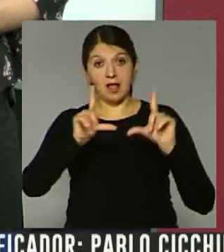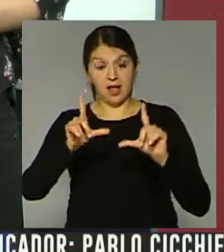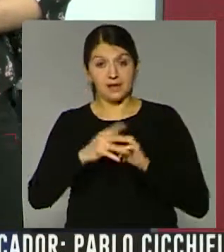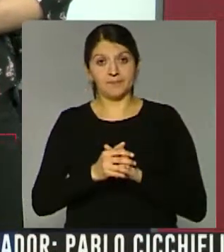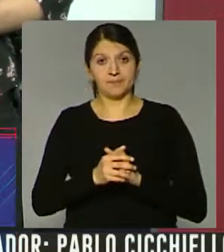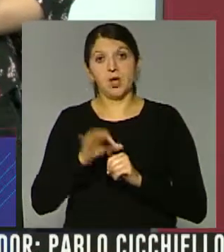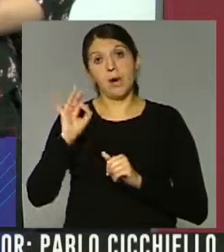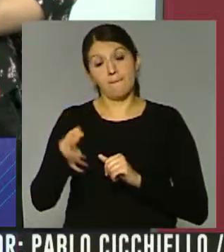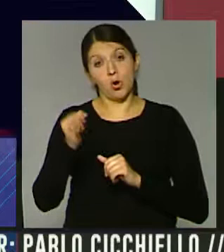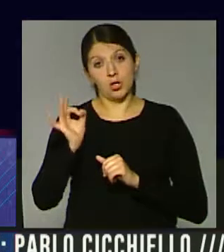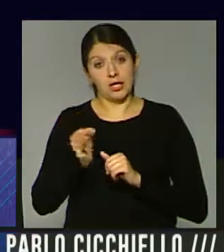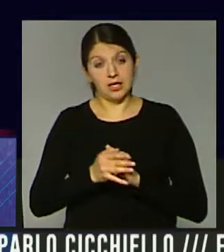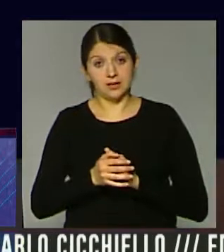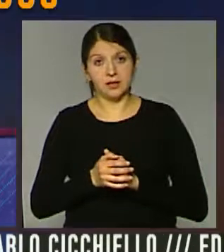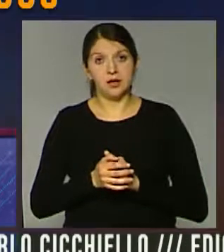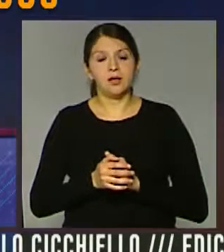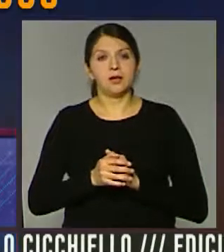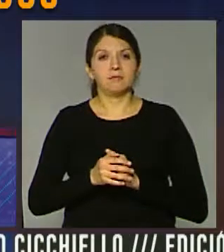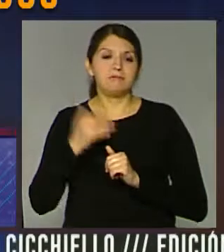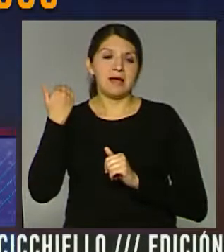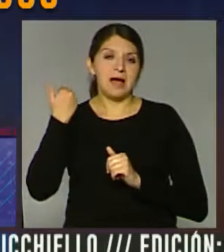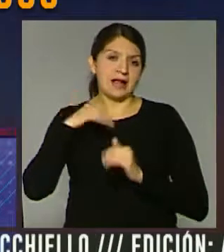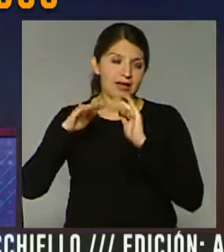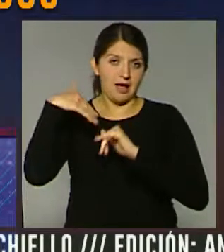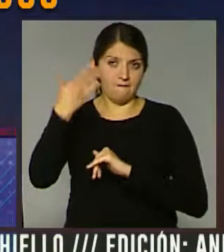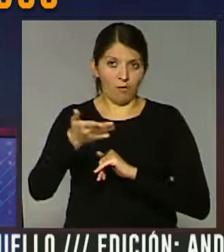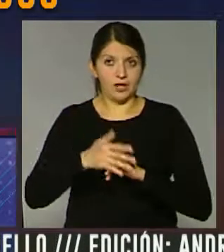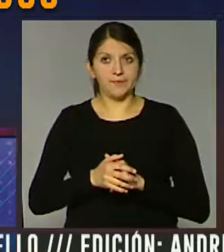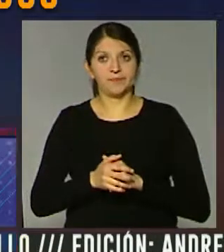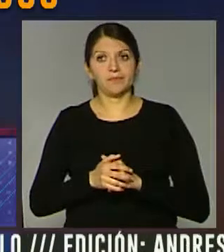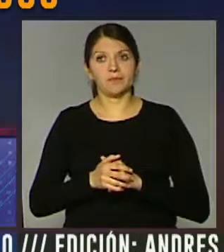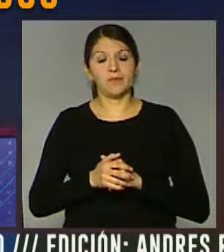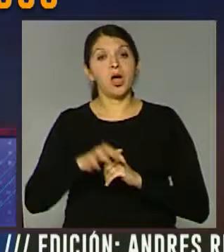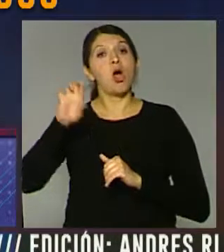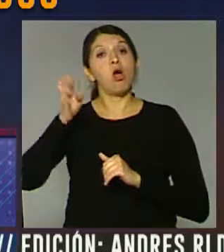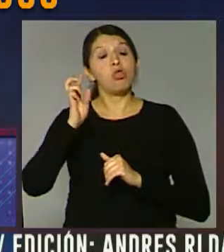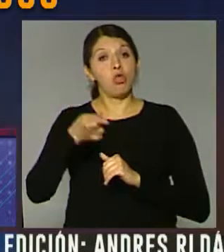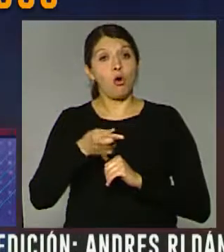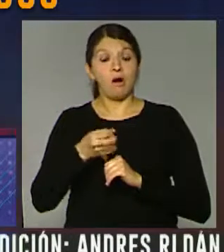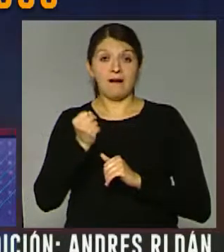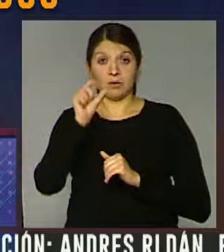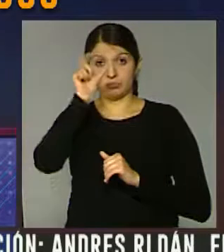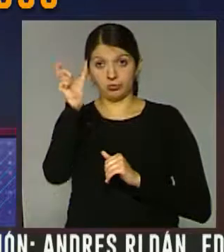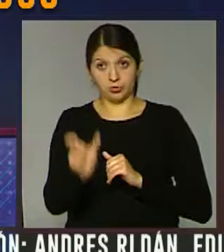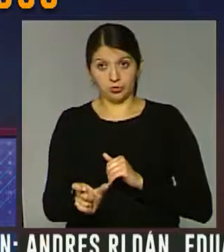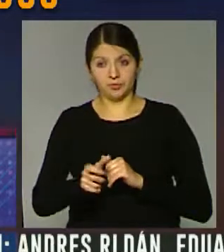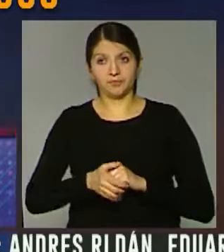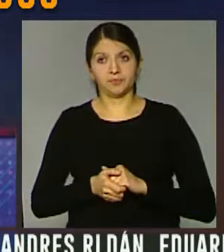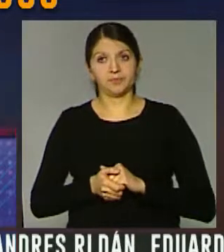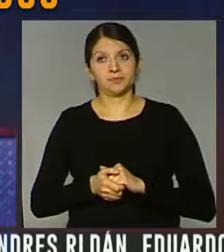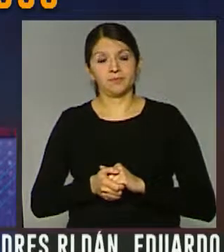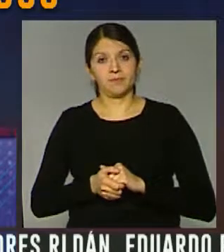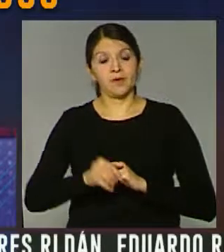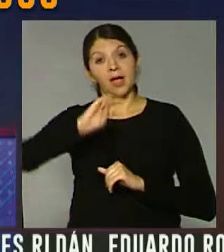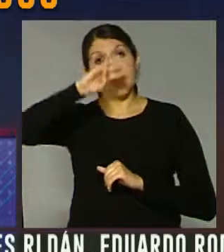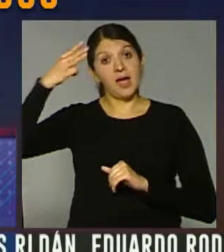la cotización de las distintas monedas extranjeras en la provincia de Mendoza. Hoy cerraba el dólar a 36 pesos con 80 para la compra, para la venta 38 pesos.